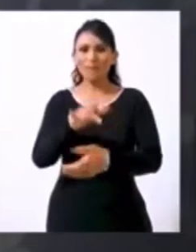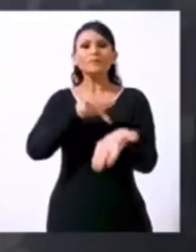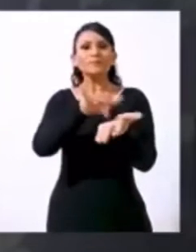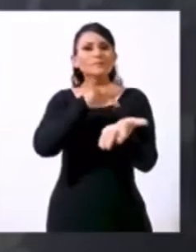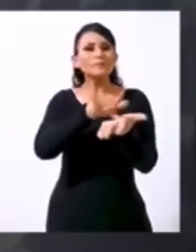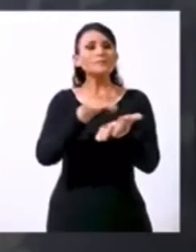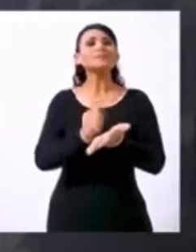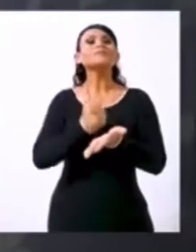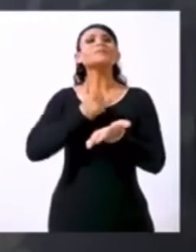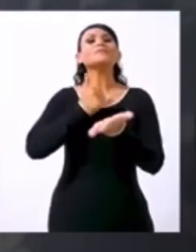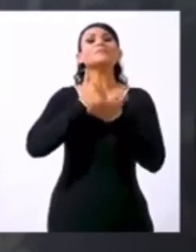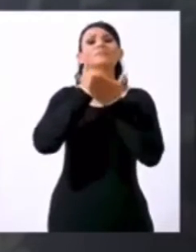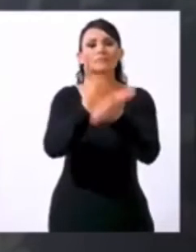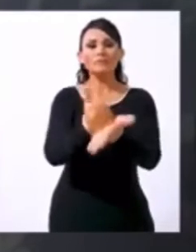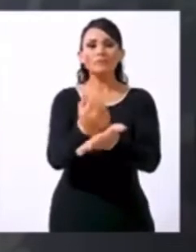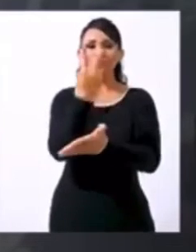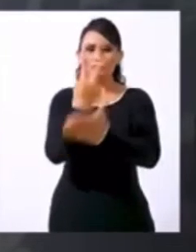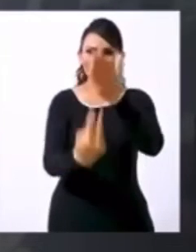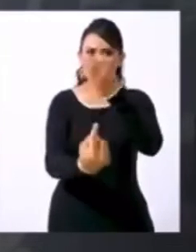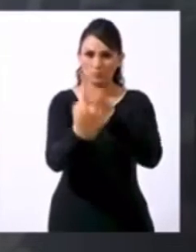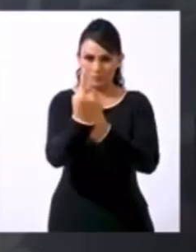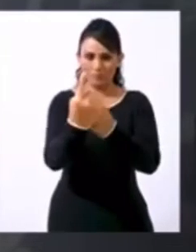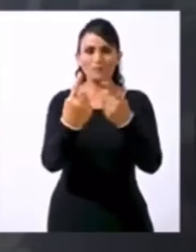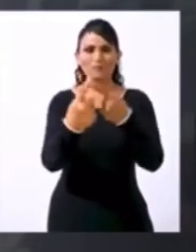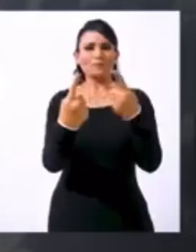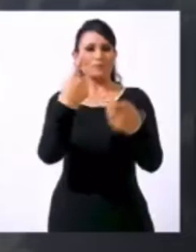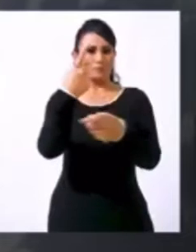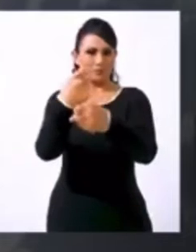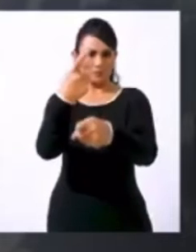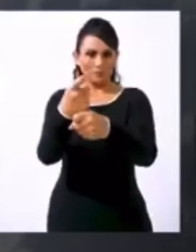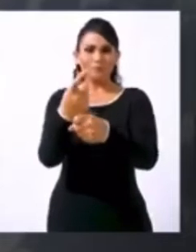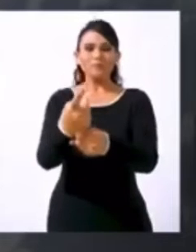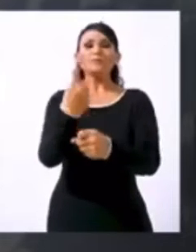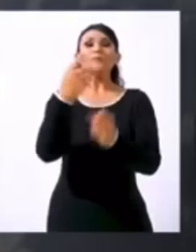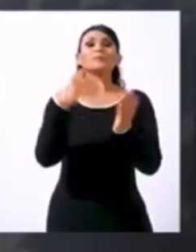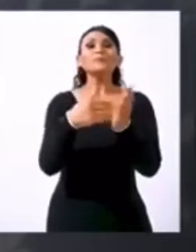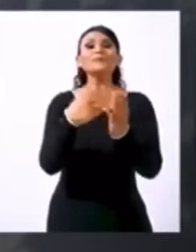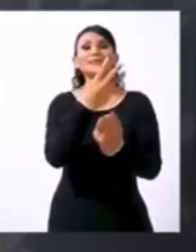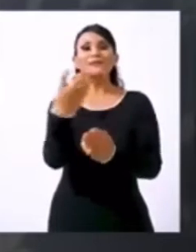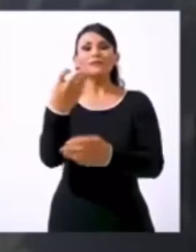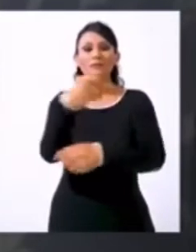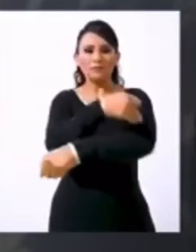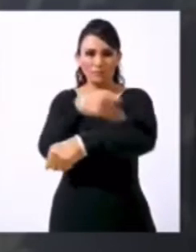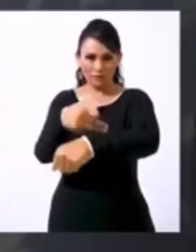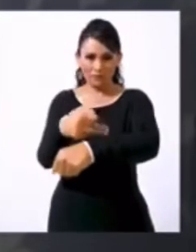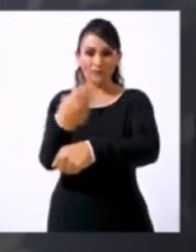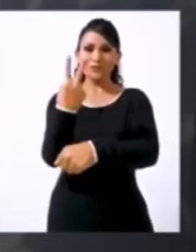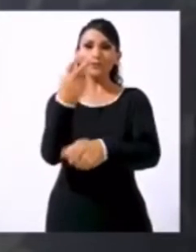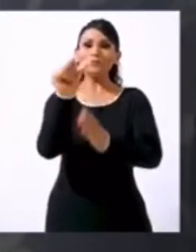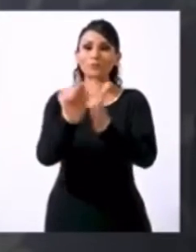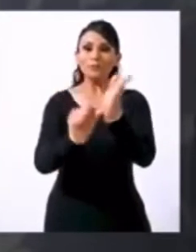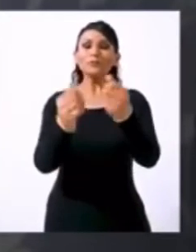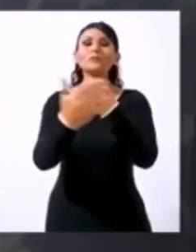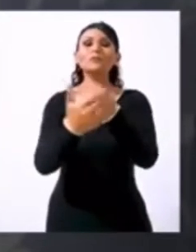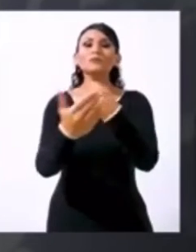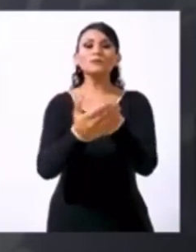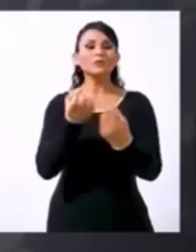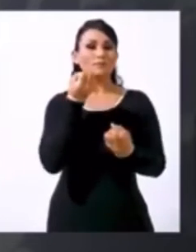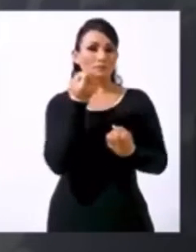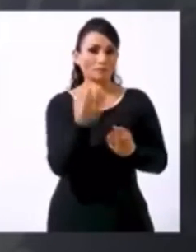Uno, beneficiar a más de 1.300 familias durante los próximos 2 meses, quienes